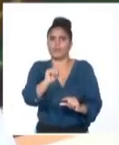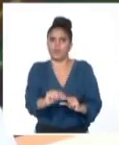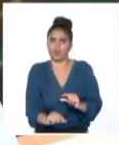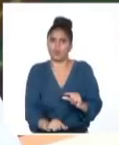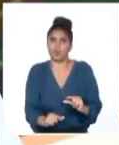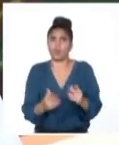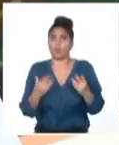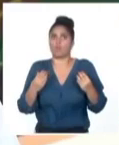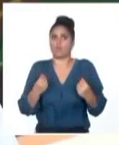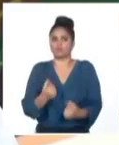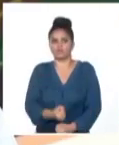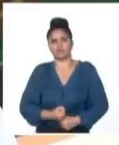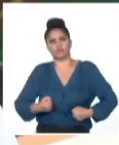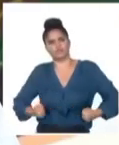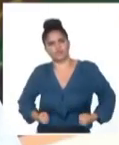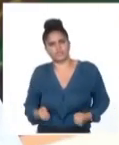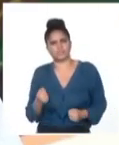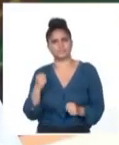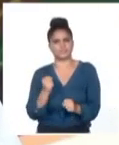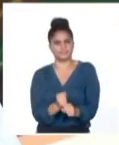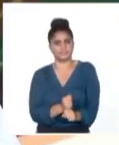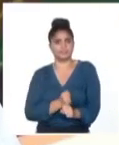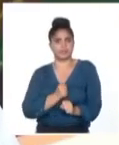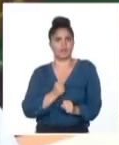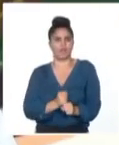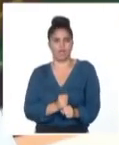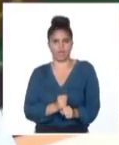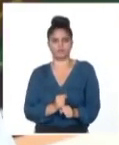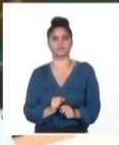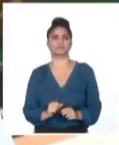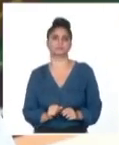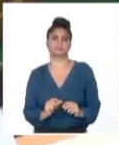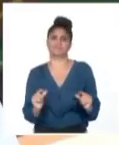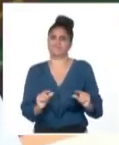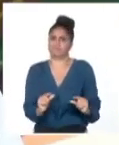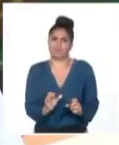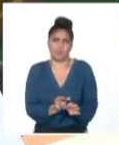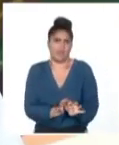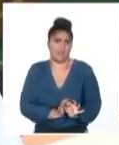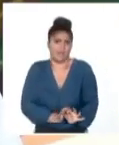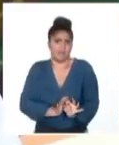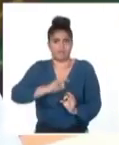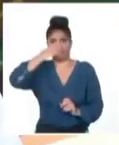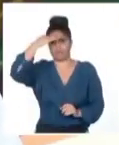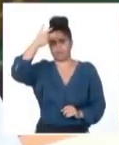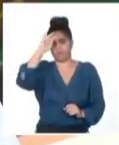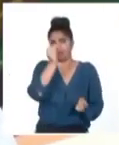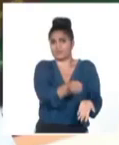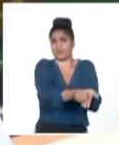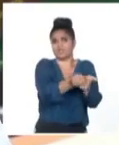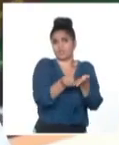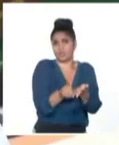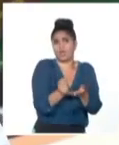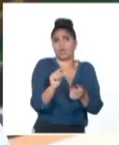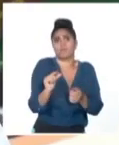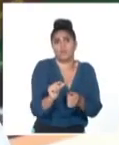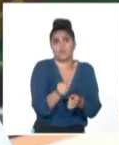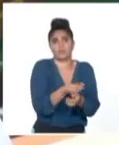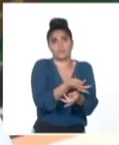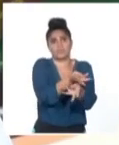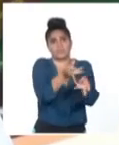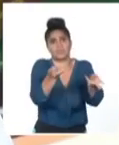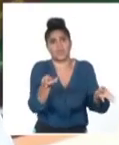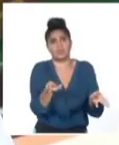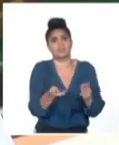que los volúmenes que se producen son volúmenes limitados, que nos va a ayudar a mantener la